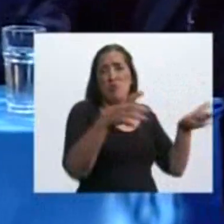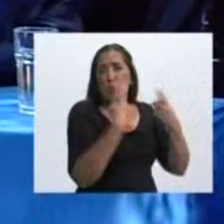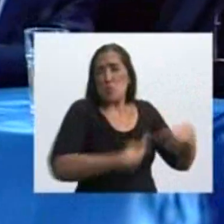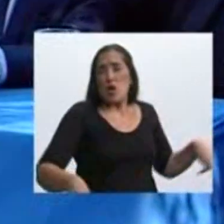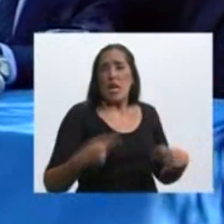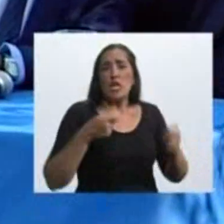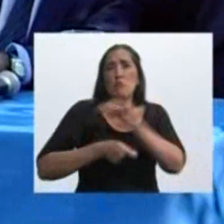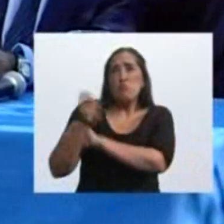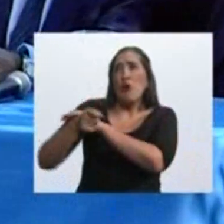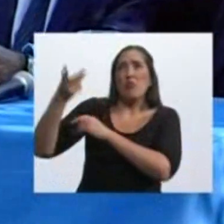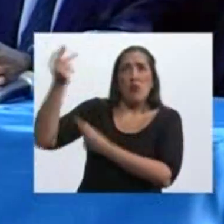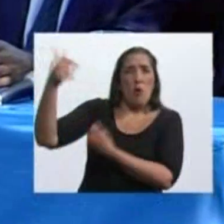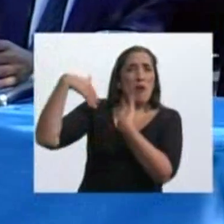importados.